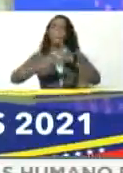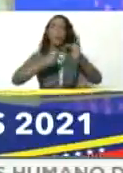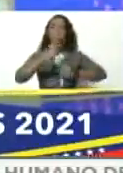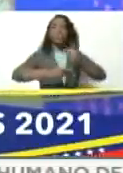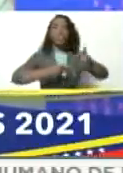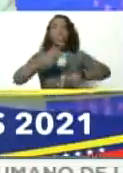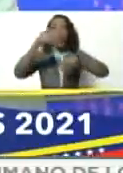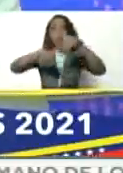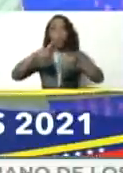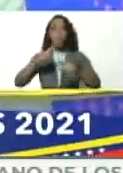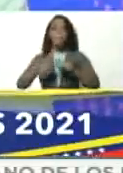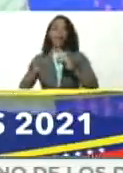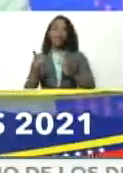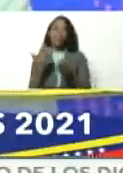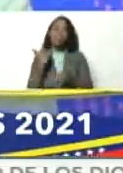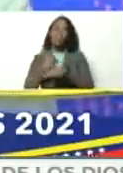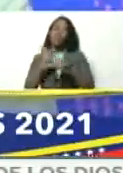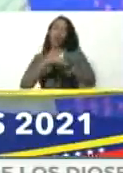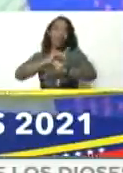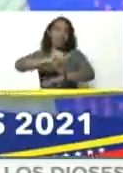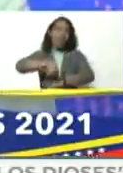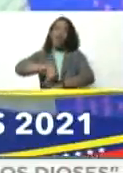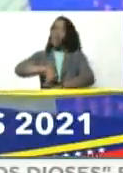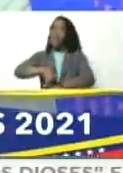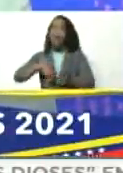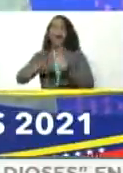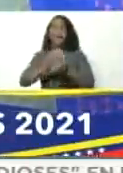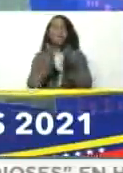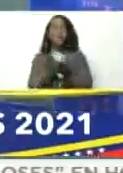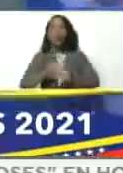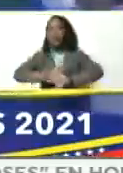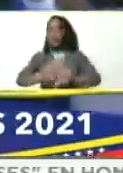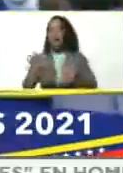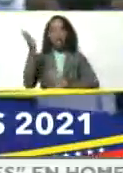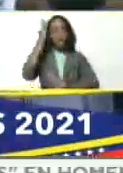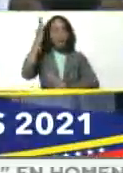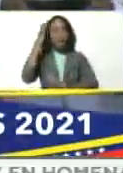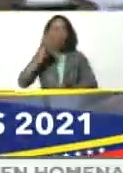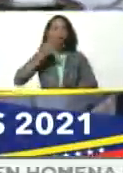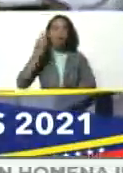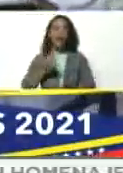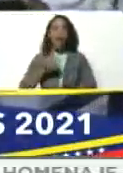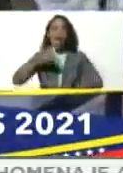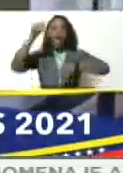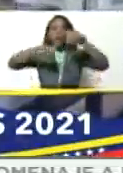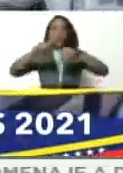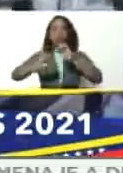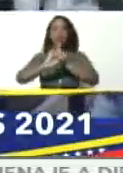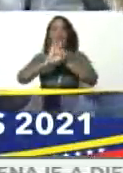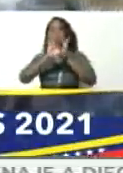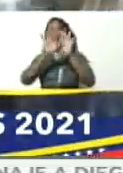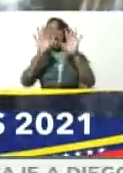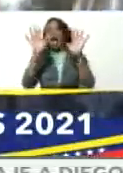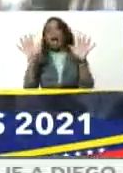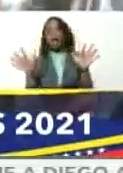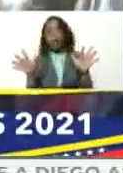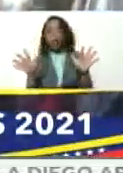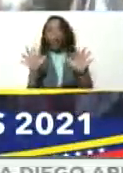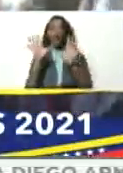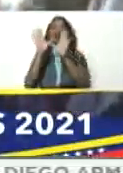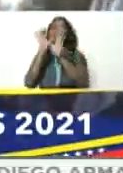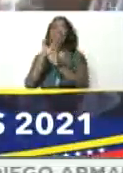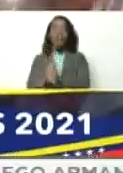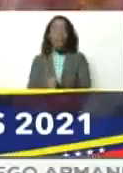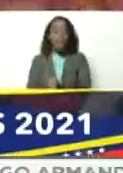pero ya era tarde, ya en el mundo se sabía la verdad. Hubo elecciones transparentes,